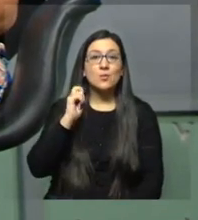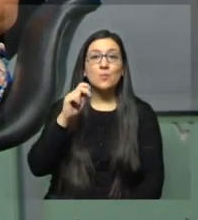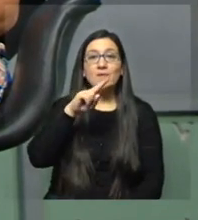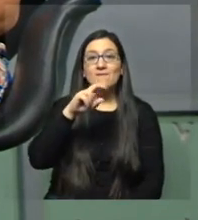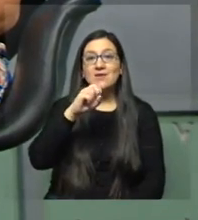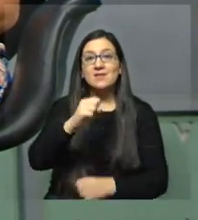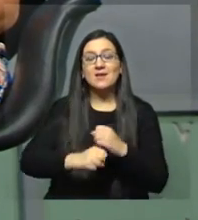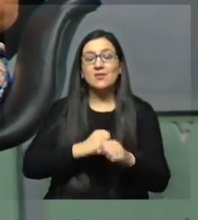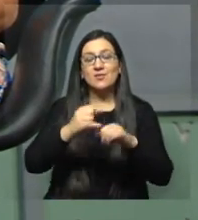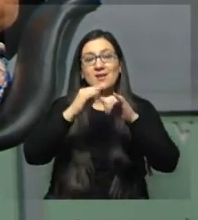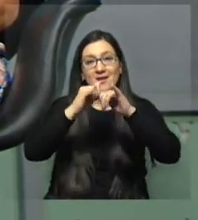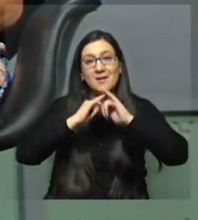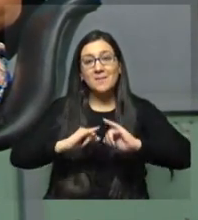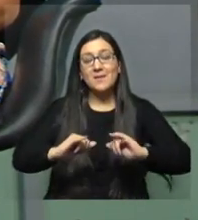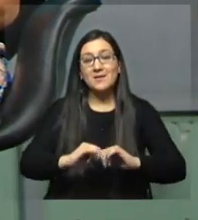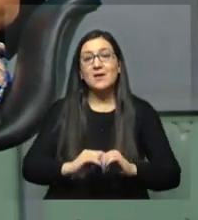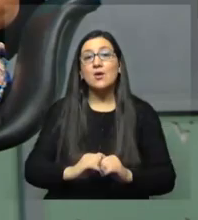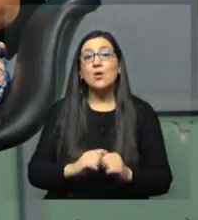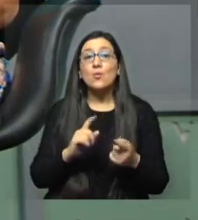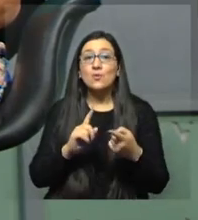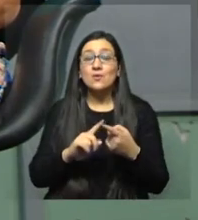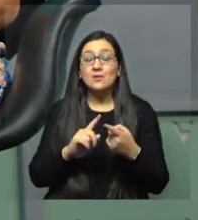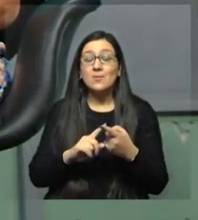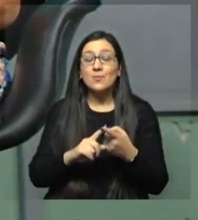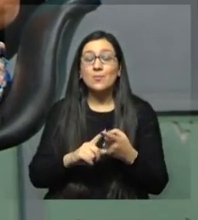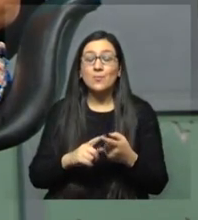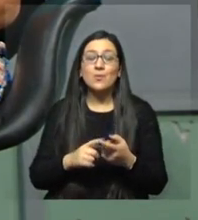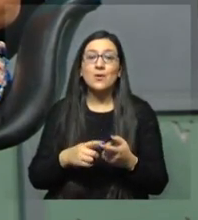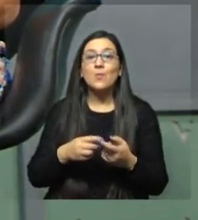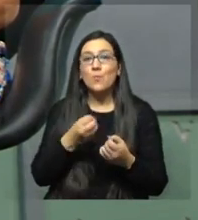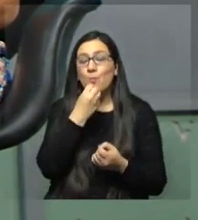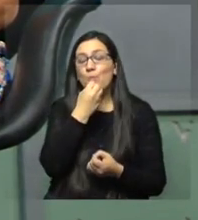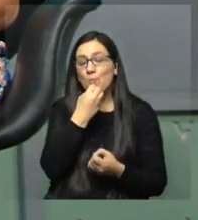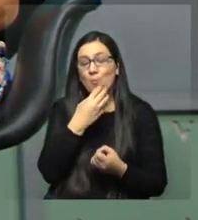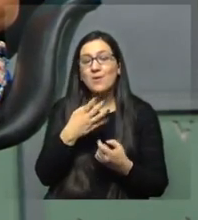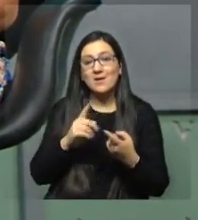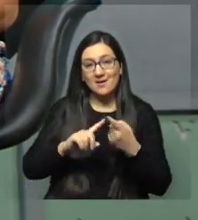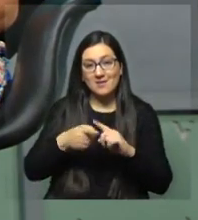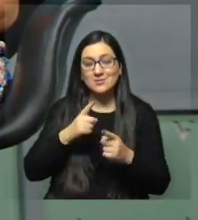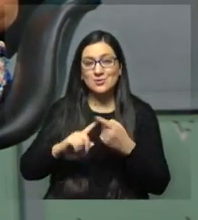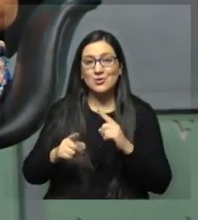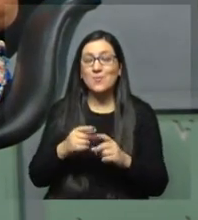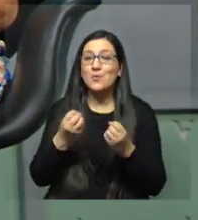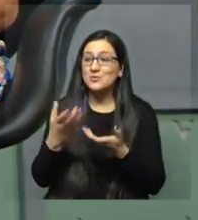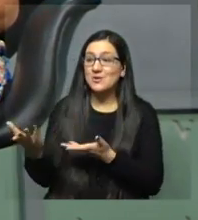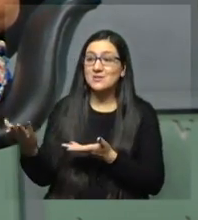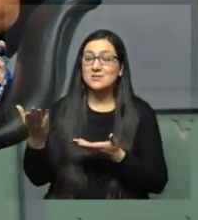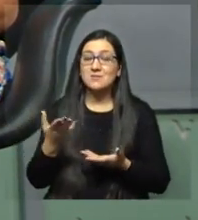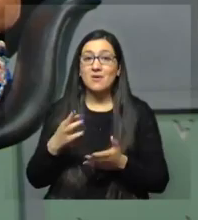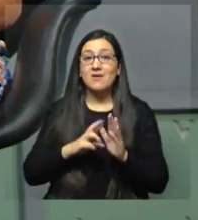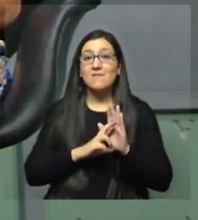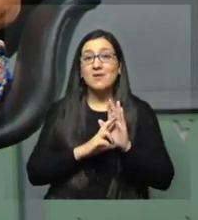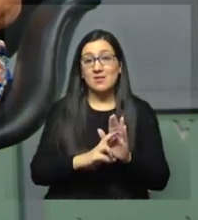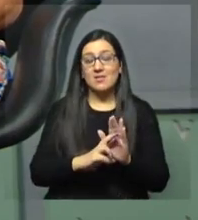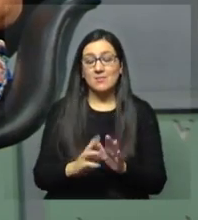años de la campaña Un Trato por el Buen Trato, y es por eso que vamos a recibir a partir de este momento a referentes justamente de esta campaña. Por